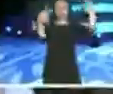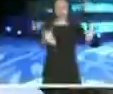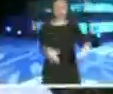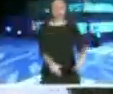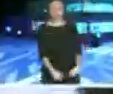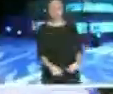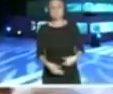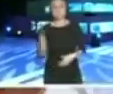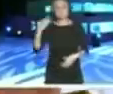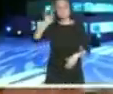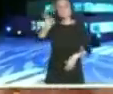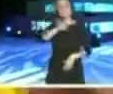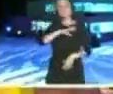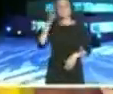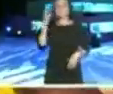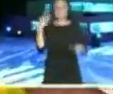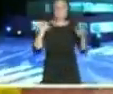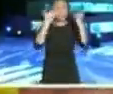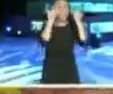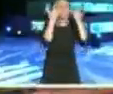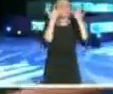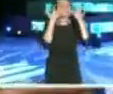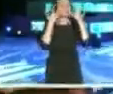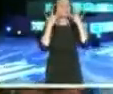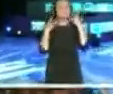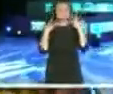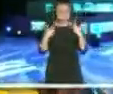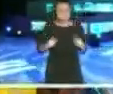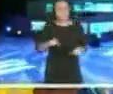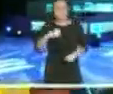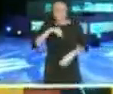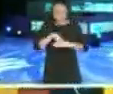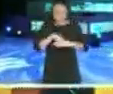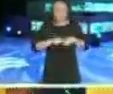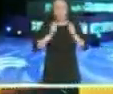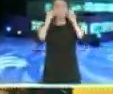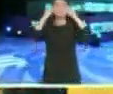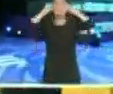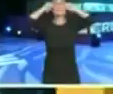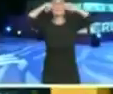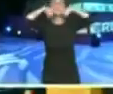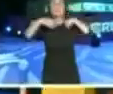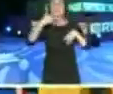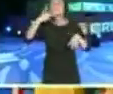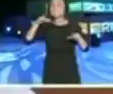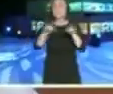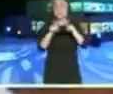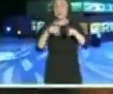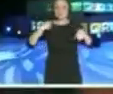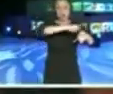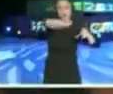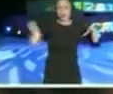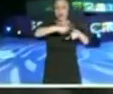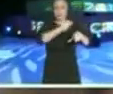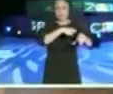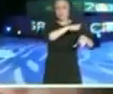Y triste llora, las lágrimas que salen desde sus entrañas, son de cristal y cuelgan de la plaza falla. Y esperando